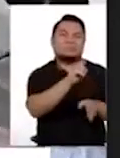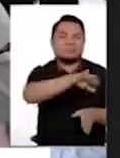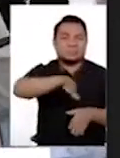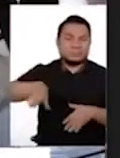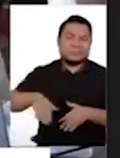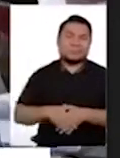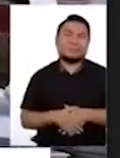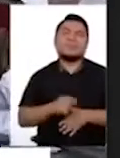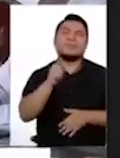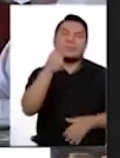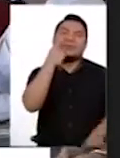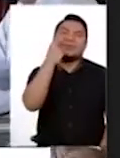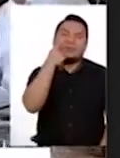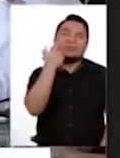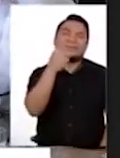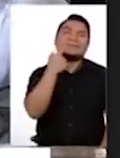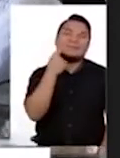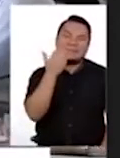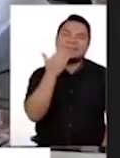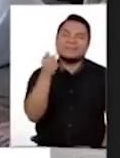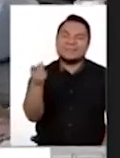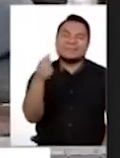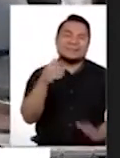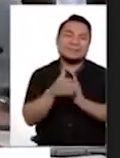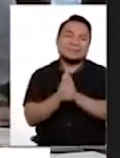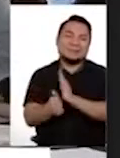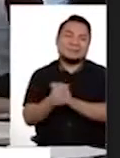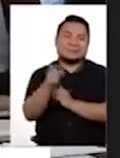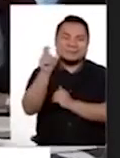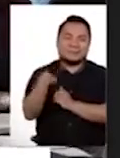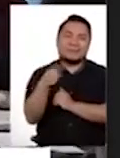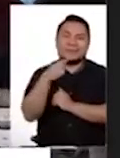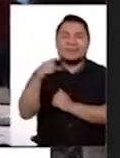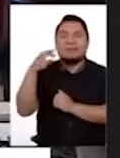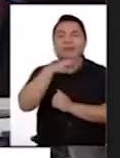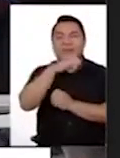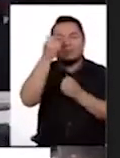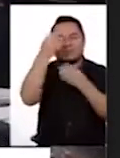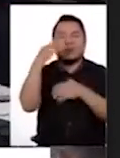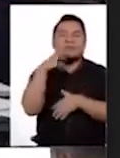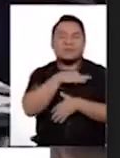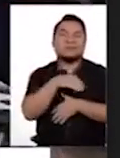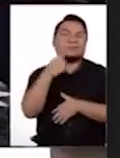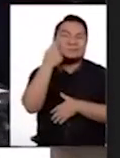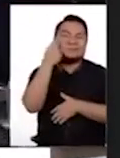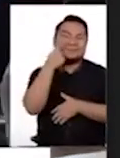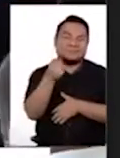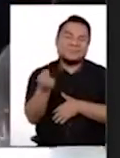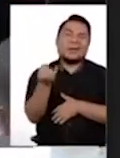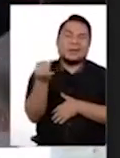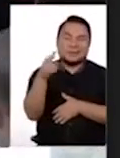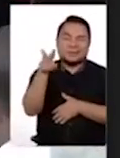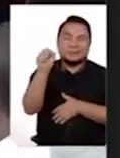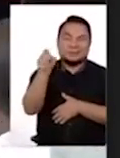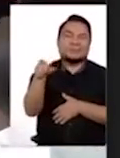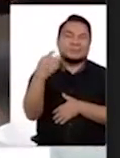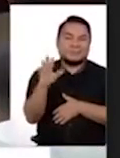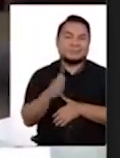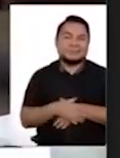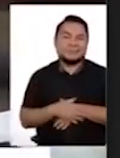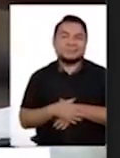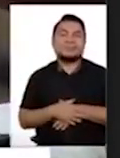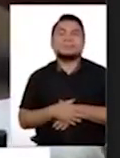y son conocidos quiénes son ya los expertos en información falsa, ¿no? Ahí están